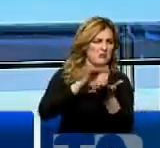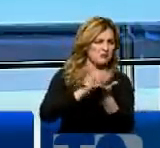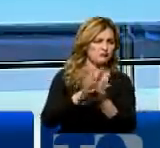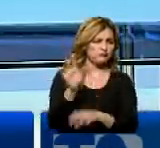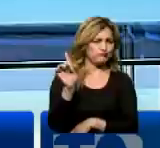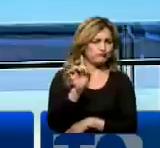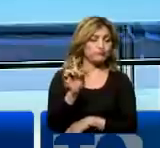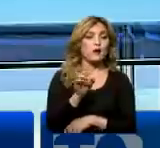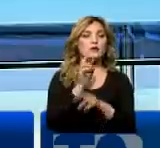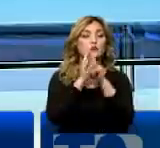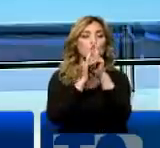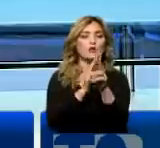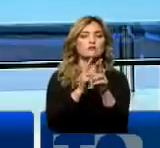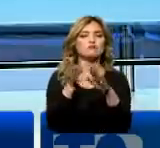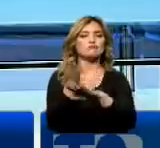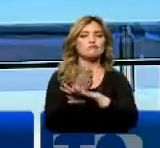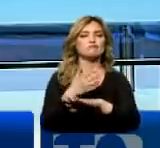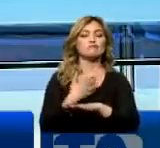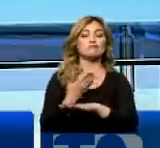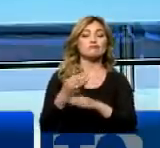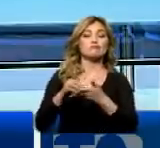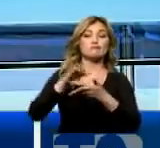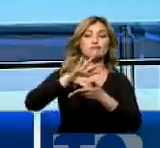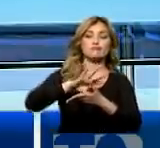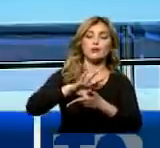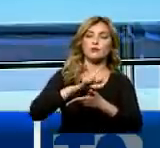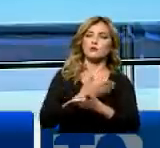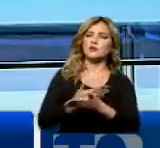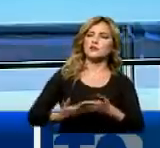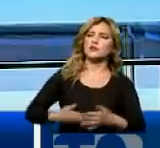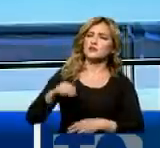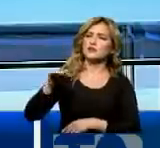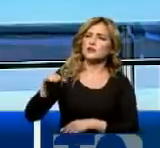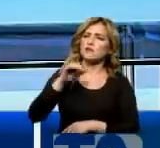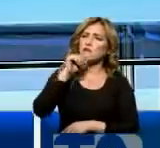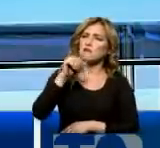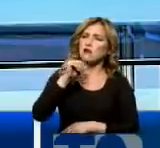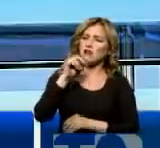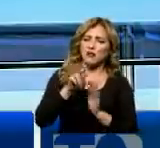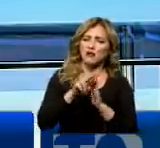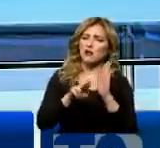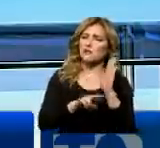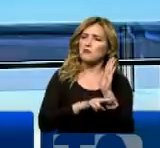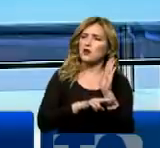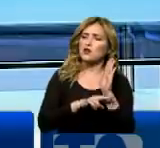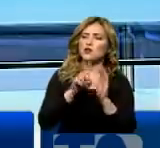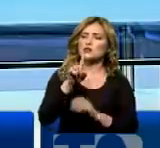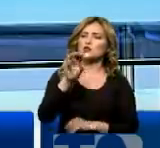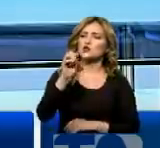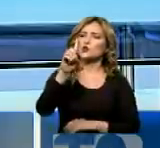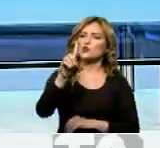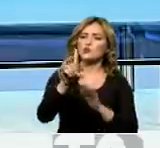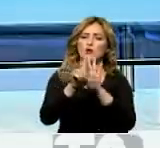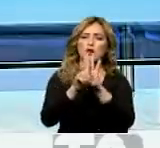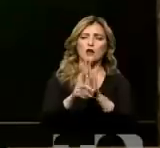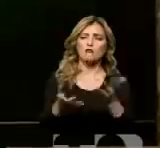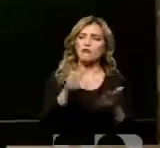es la respuesta tras los llamados de atención de la Asamblea al Ejecutivo por la falta de reglamento a 101 leyes.